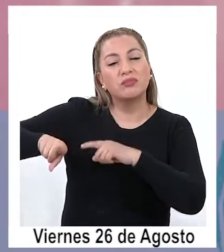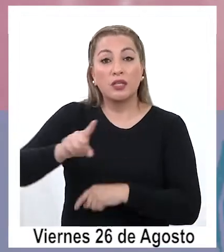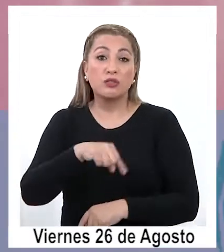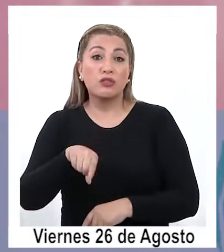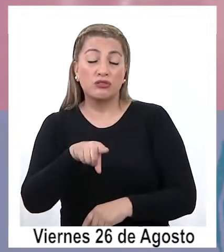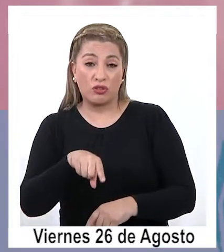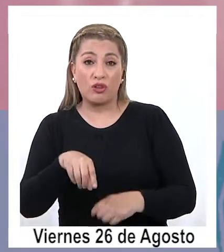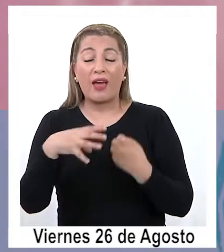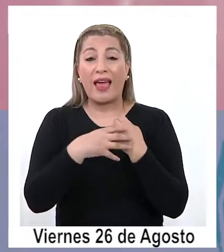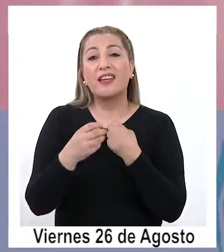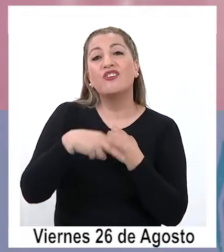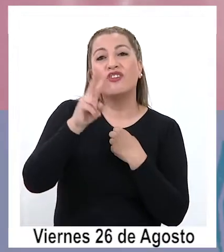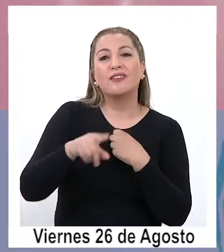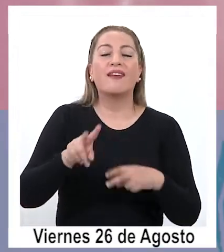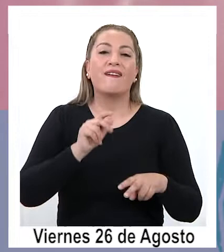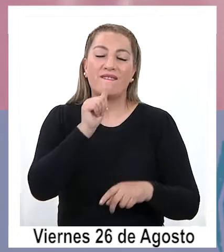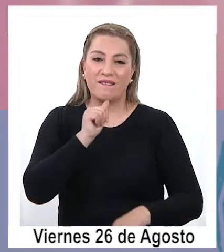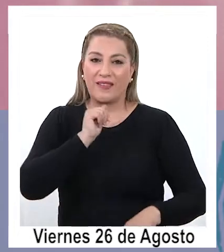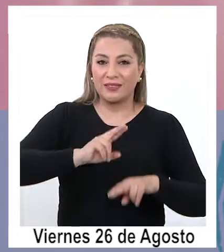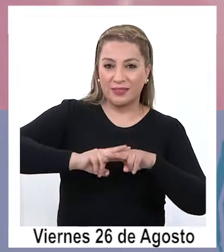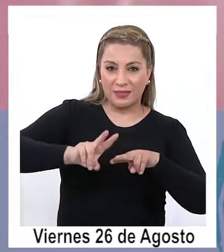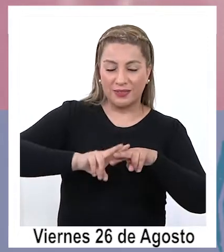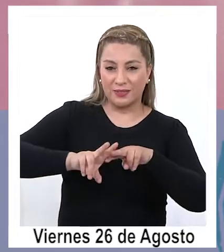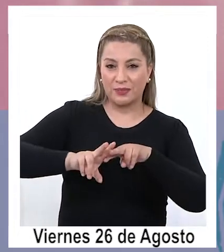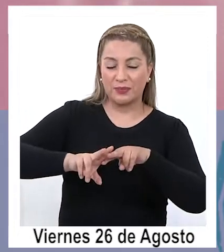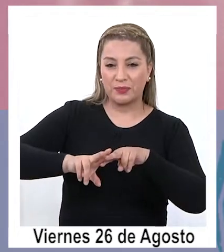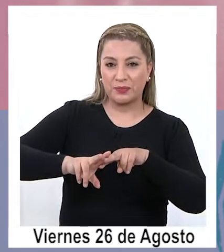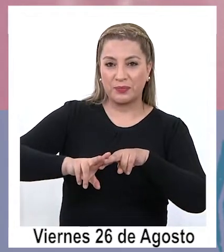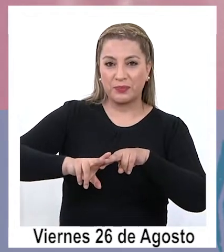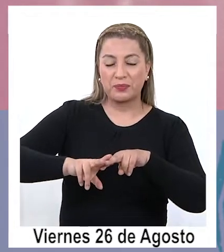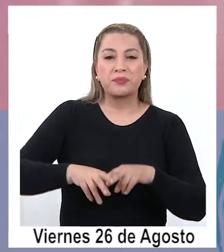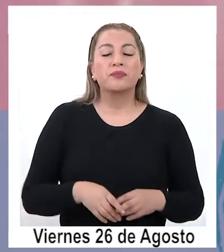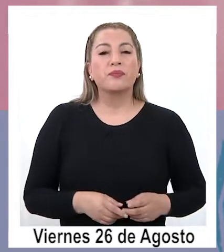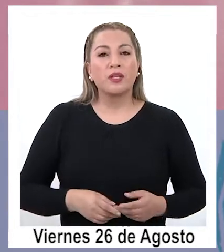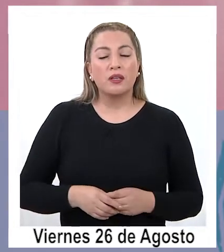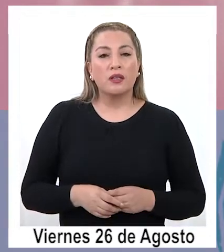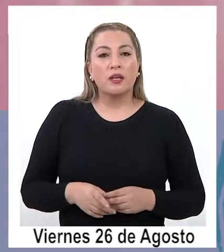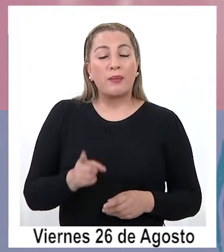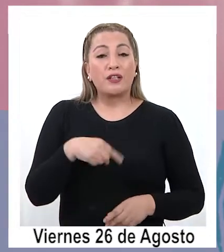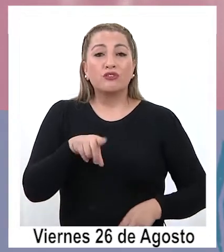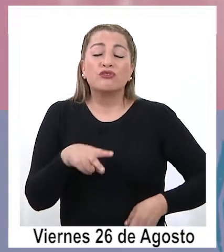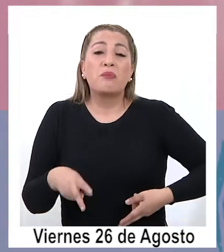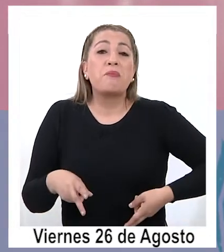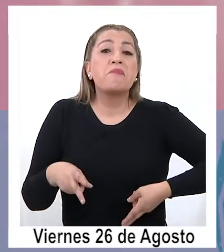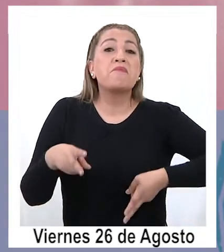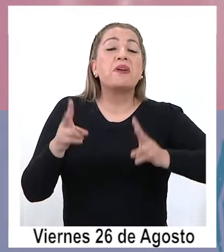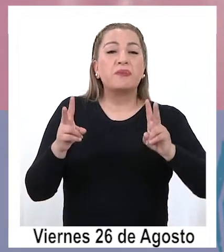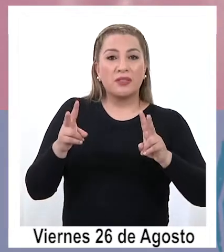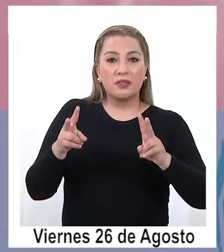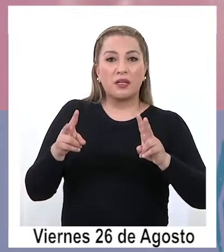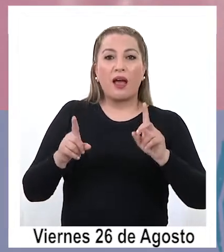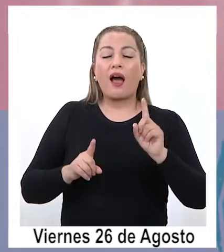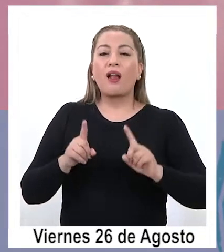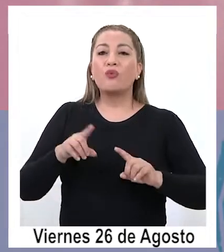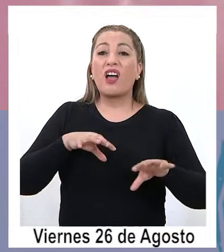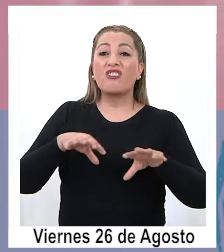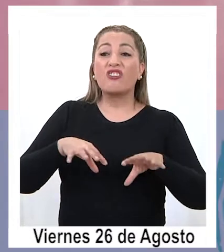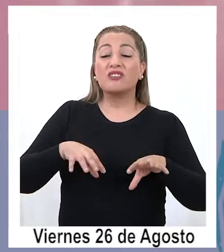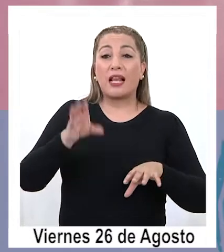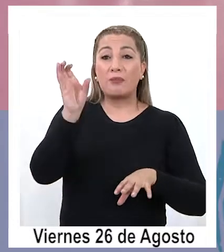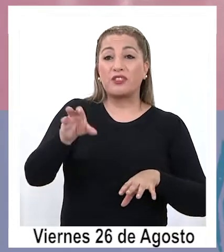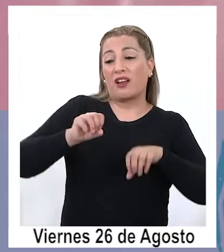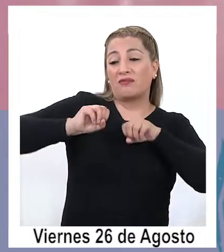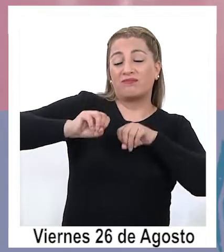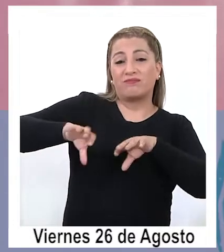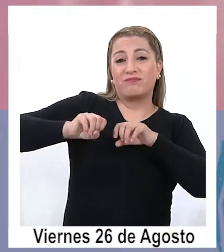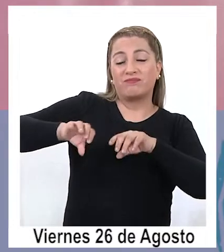hacer todavía iniciativas como esa en la zona norte que permitan ir entregando herramientas algo que hay que entender de